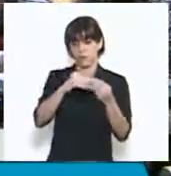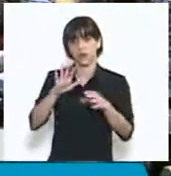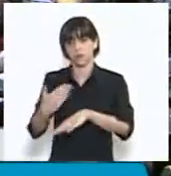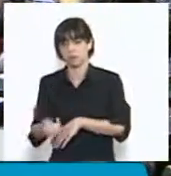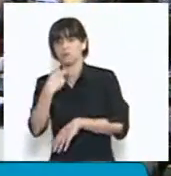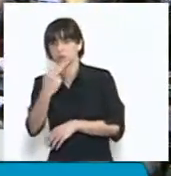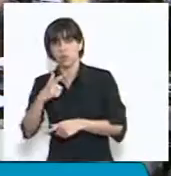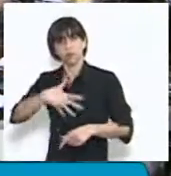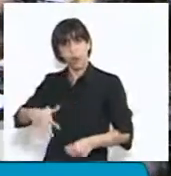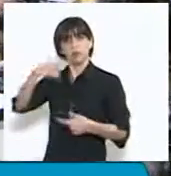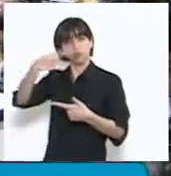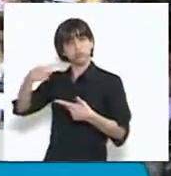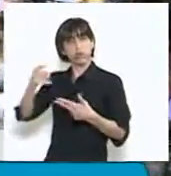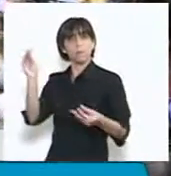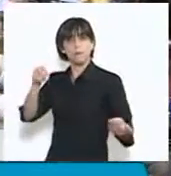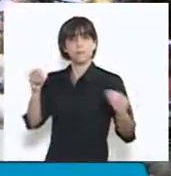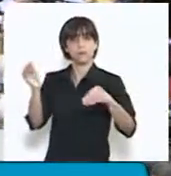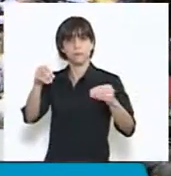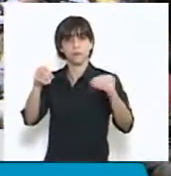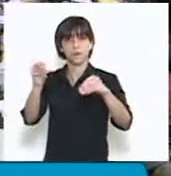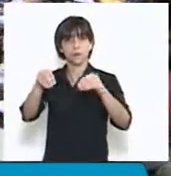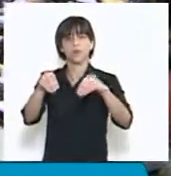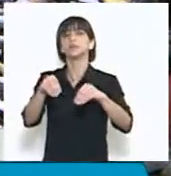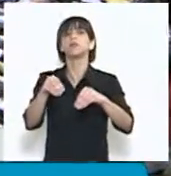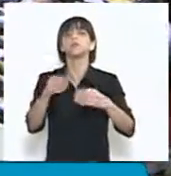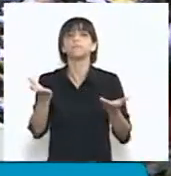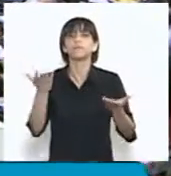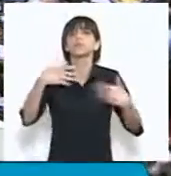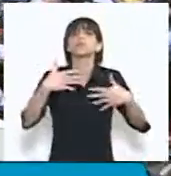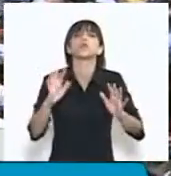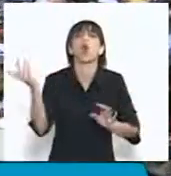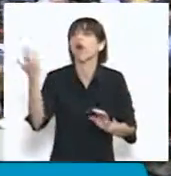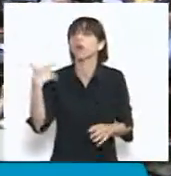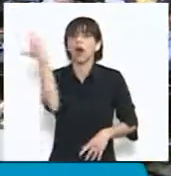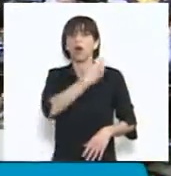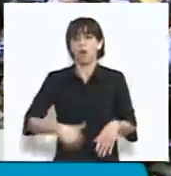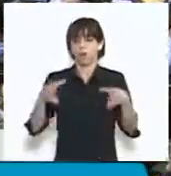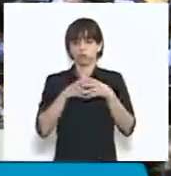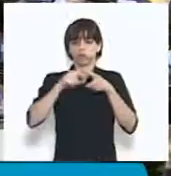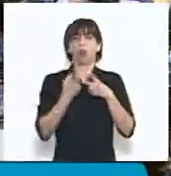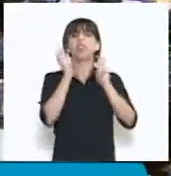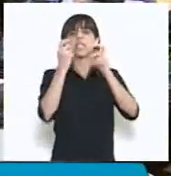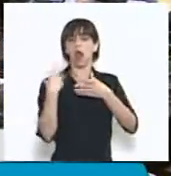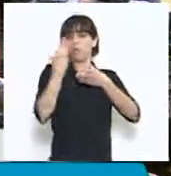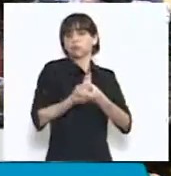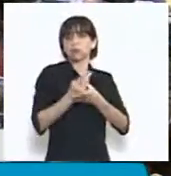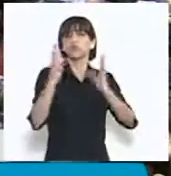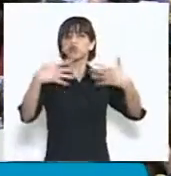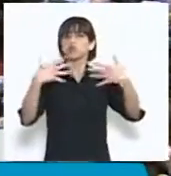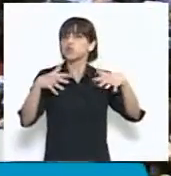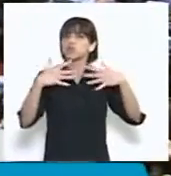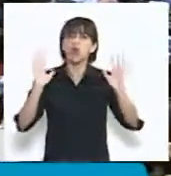pudiese marcar para los tiempos, sin importar quién gobierna, el desprejuicio de